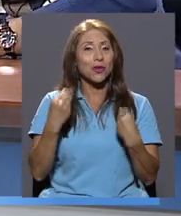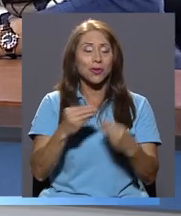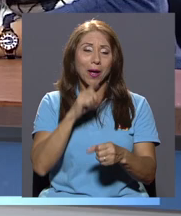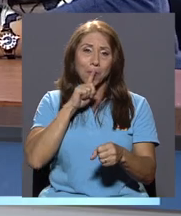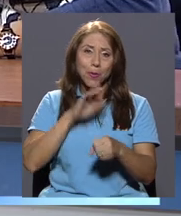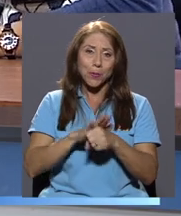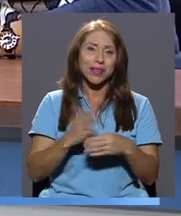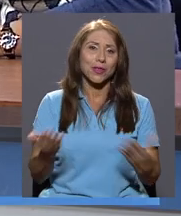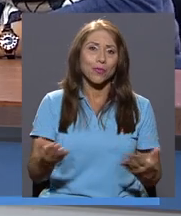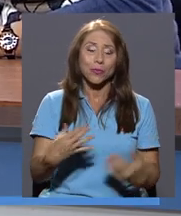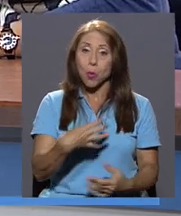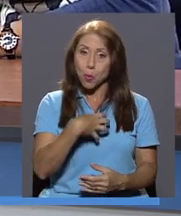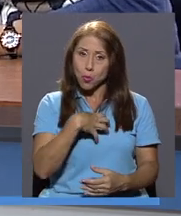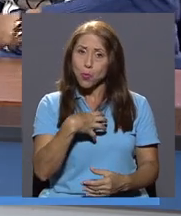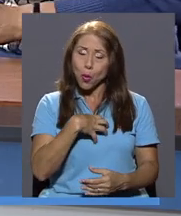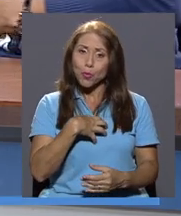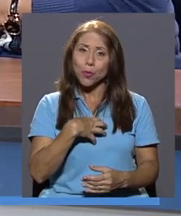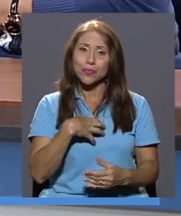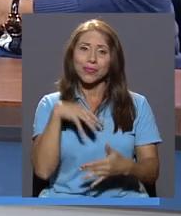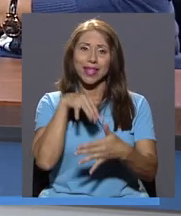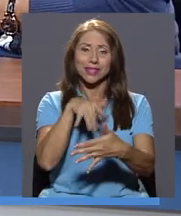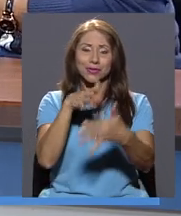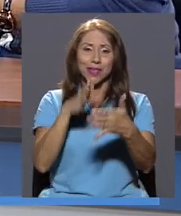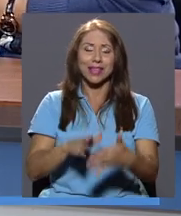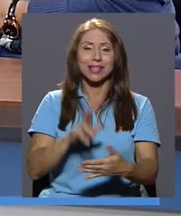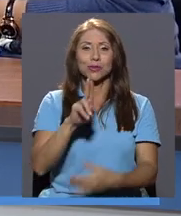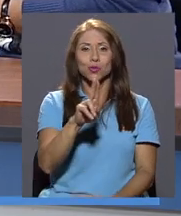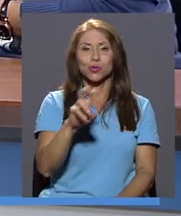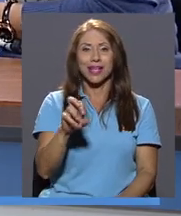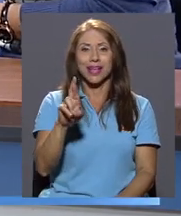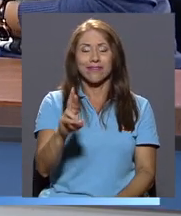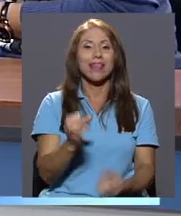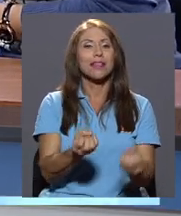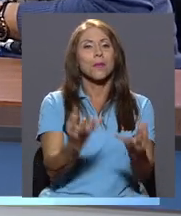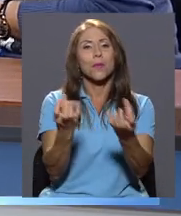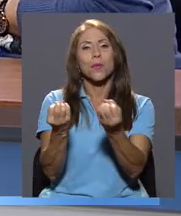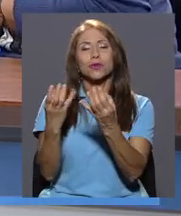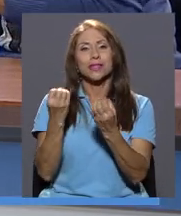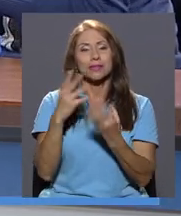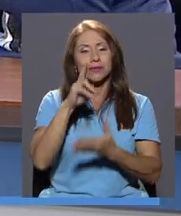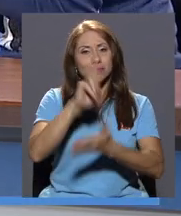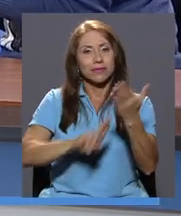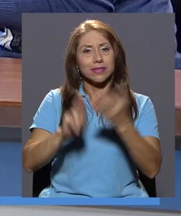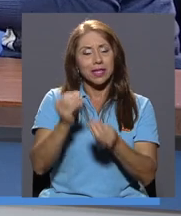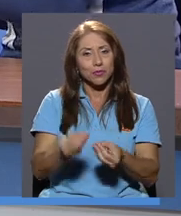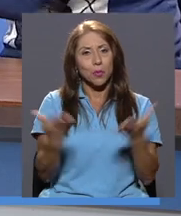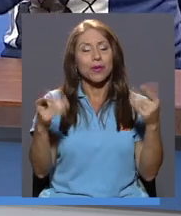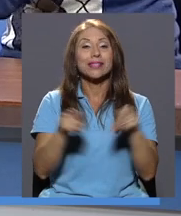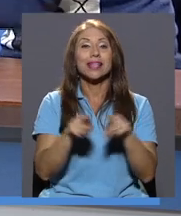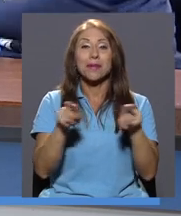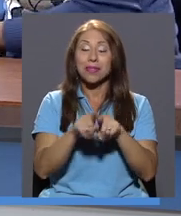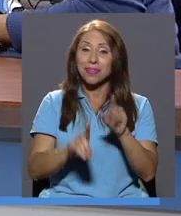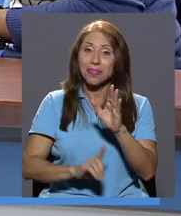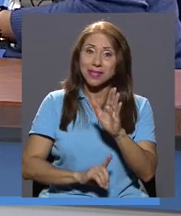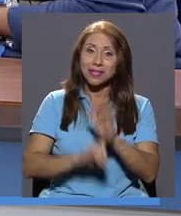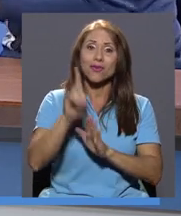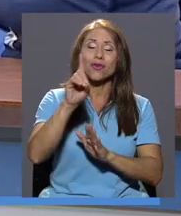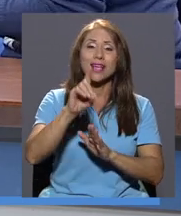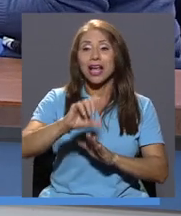Tan comprometido, muy propio de los estudiantes de la UCR y de muchas universidades públicas que también desarrollan estas